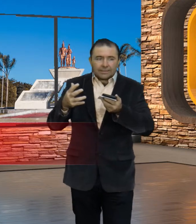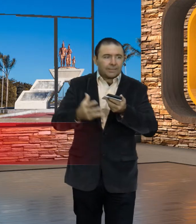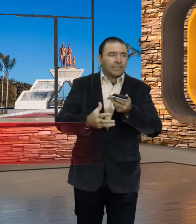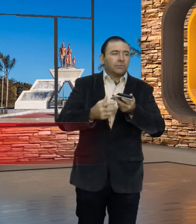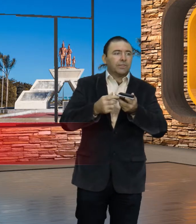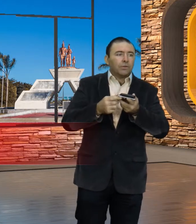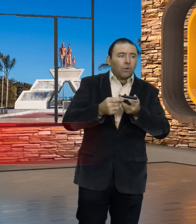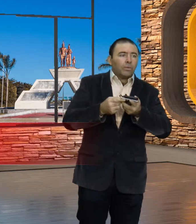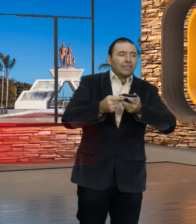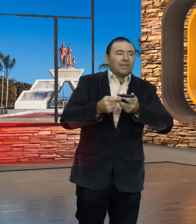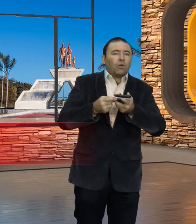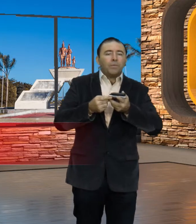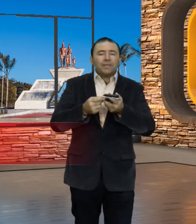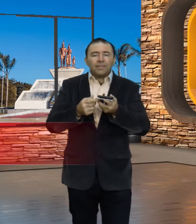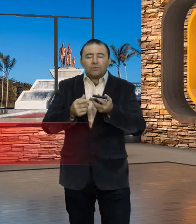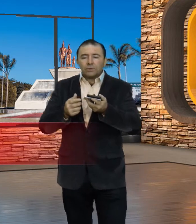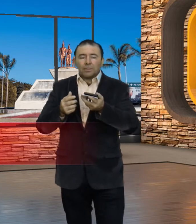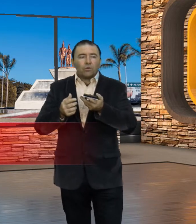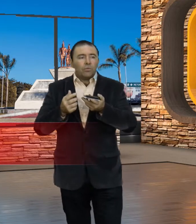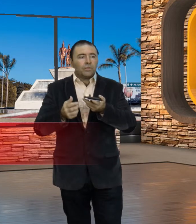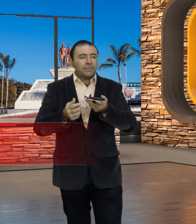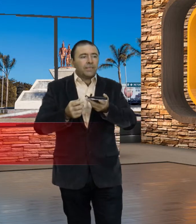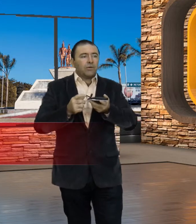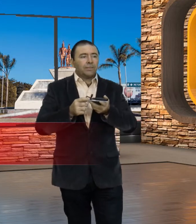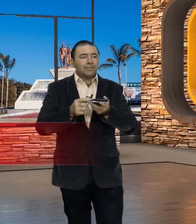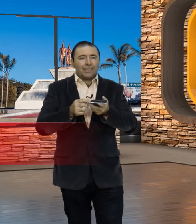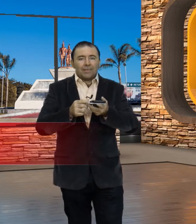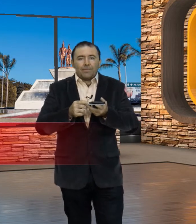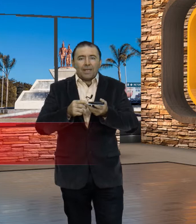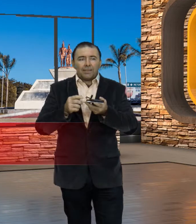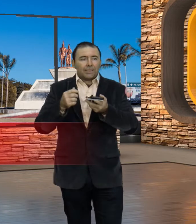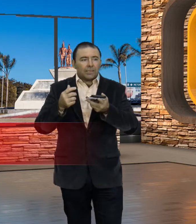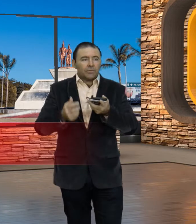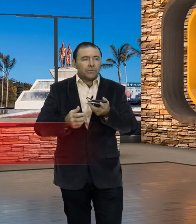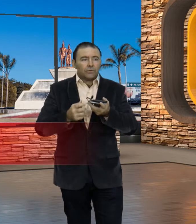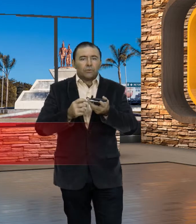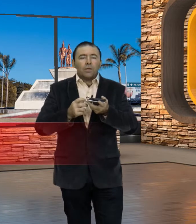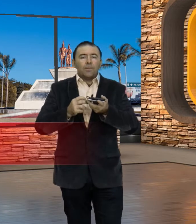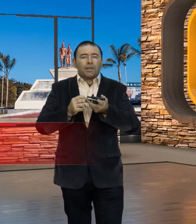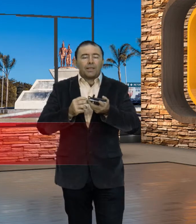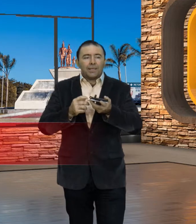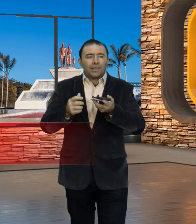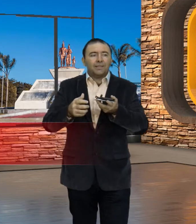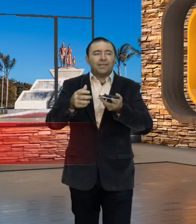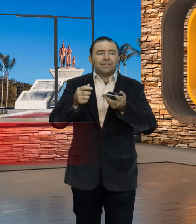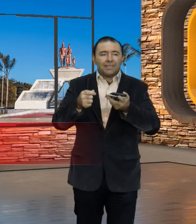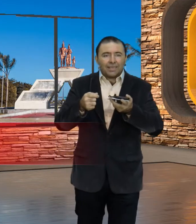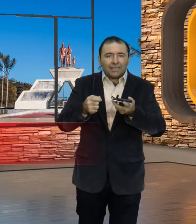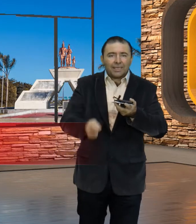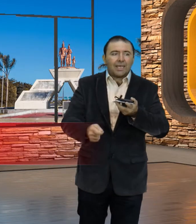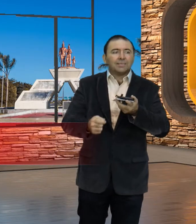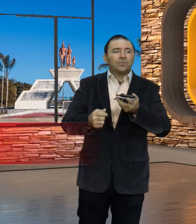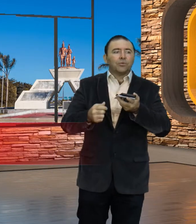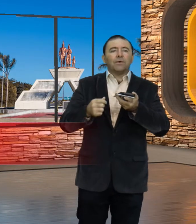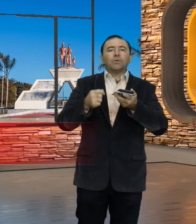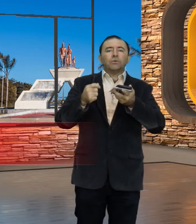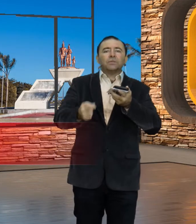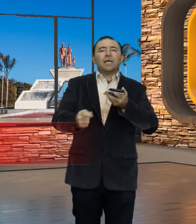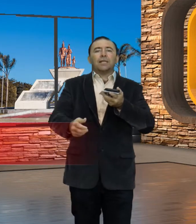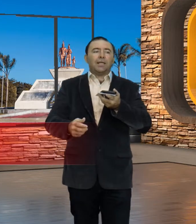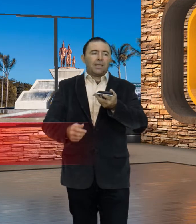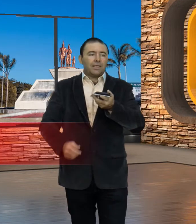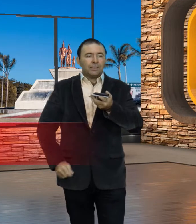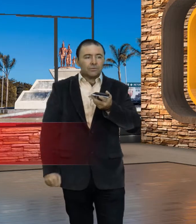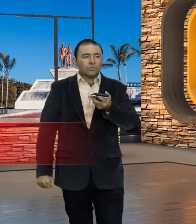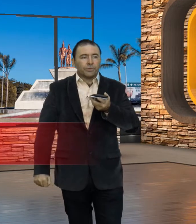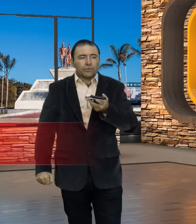en... está trayendo usted obras. Coméntenos cómo diseñaron este planta tan ambicioso para que la gente se quede en casa y por favor